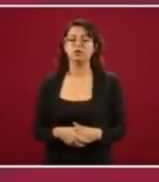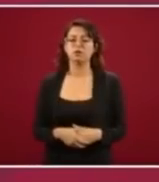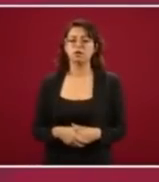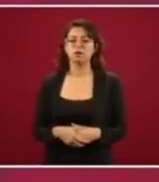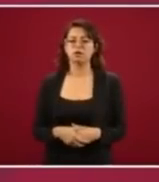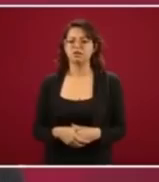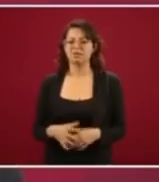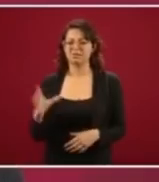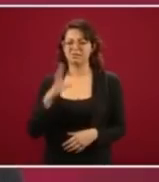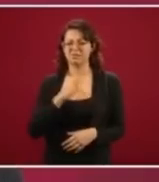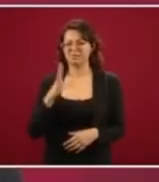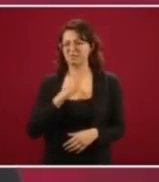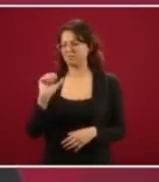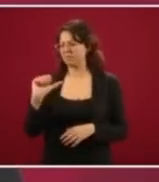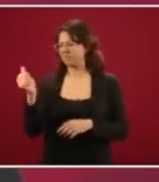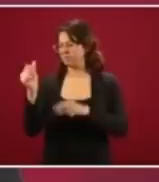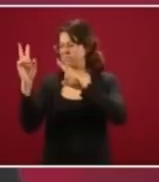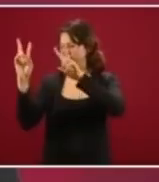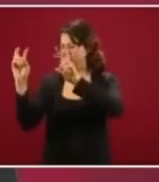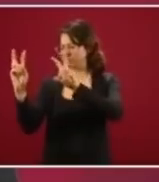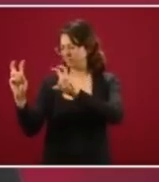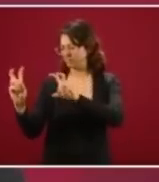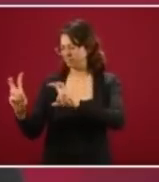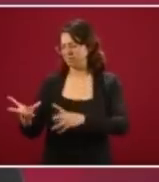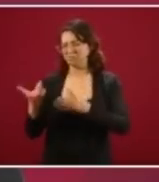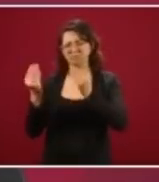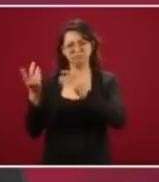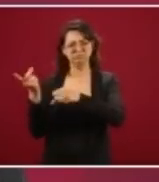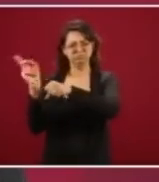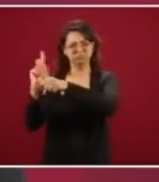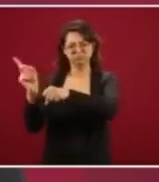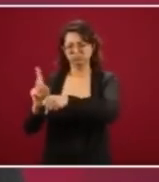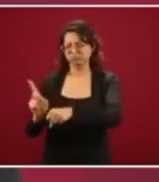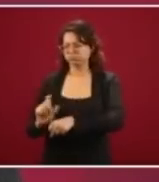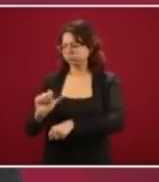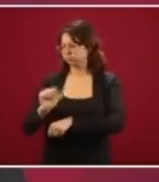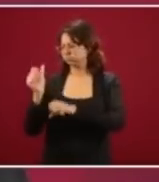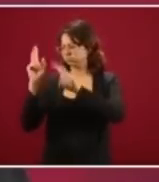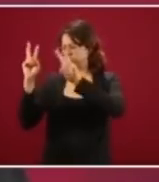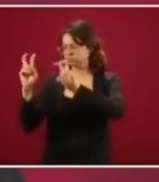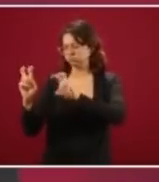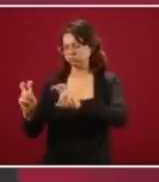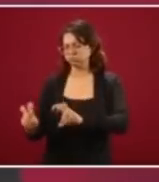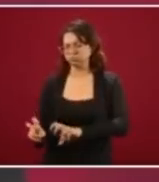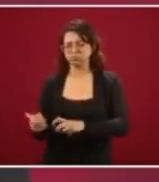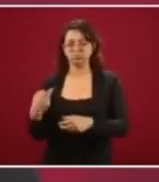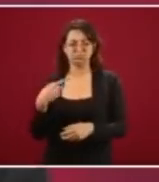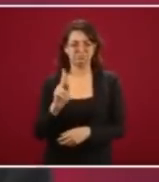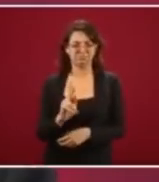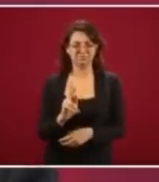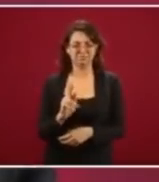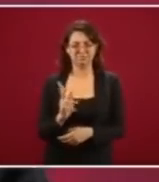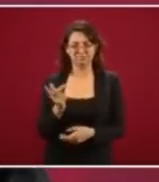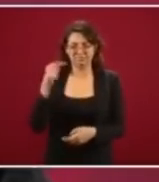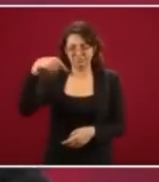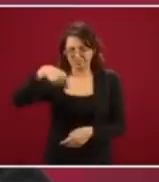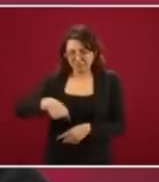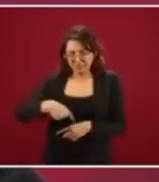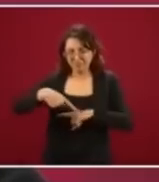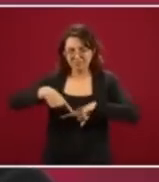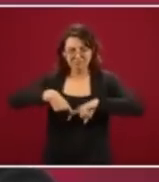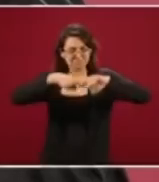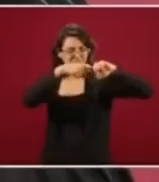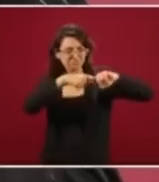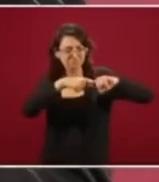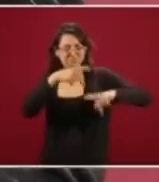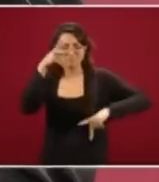hay muchísimos temas, o sea, todos los días. O sea, pero suspender las mañaneras,